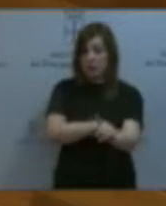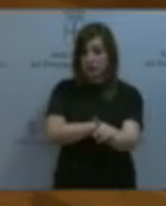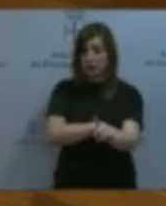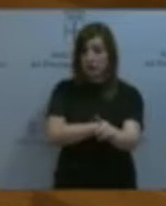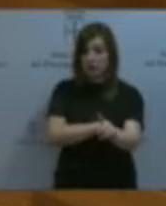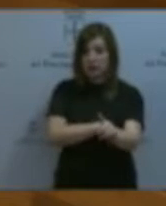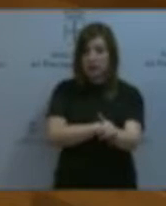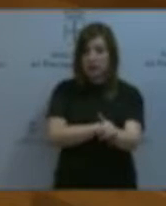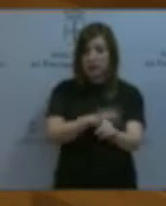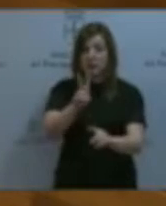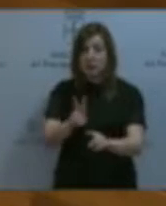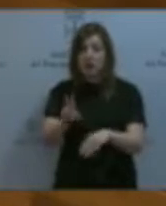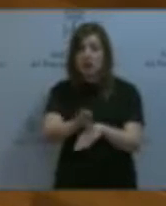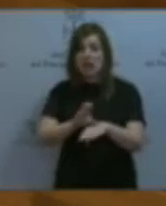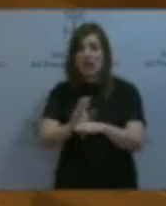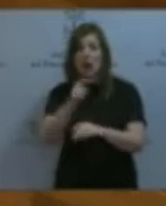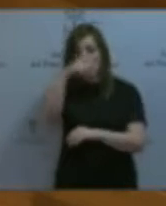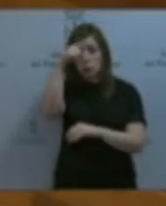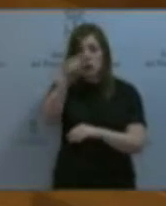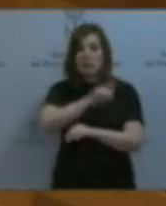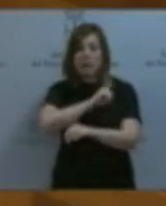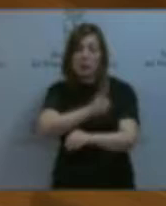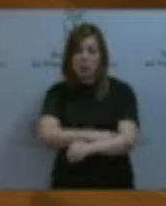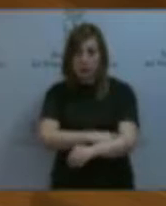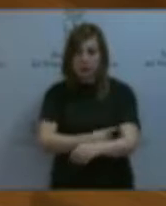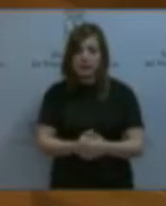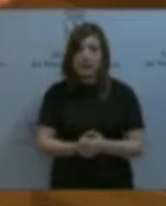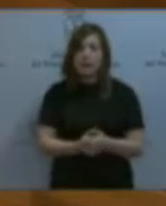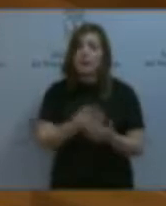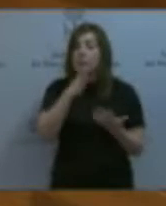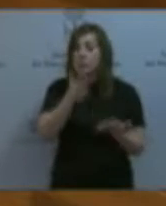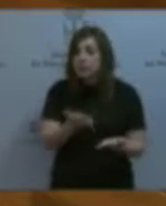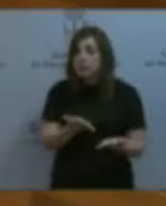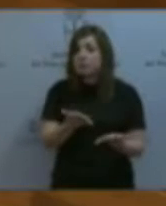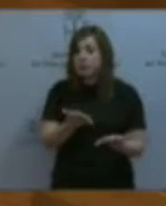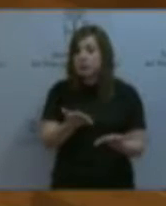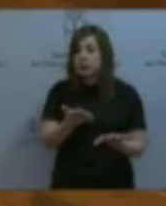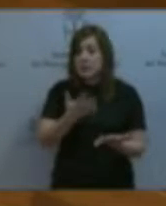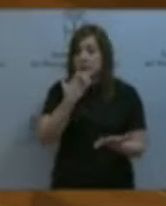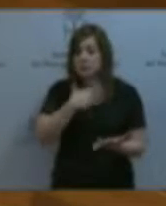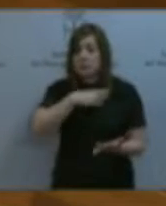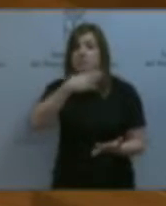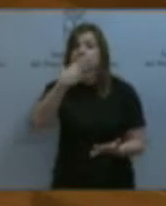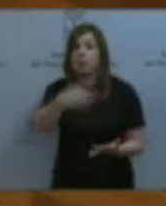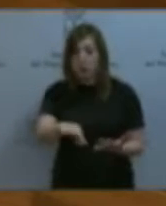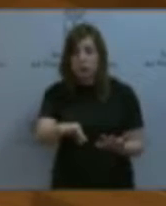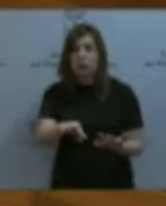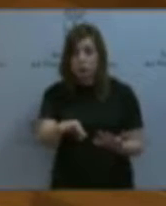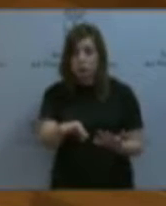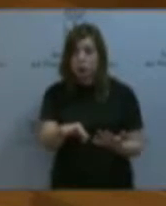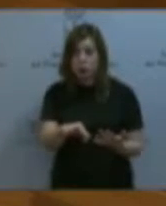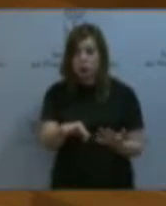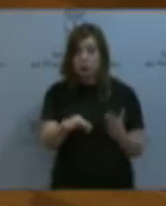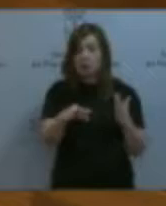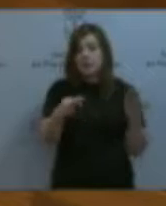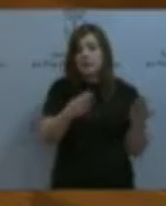particularmente la Viceconsejería de Cultura y Deporte, para corregir en lo que podamos esos efectos de esa